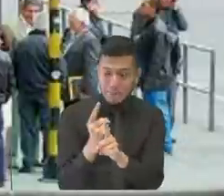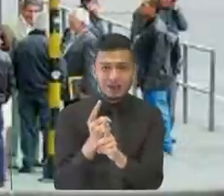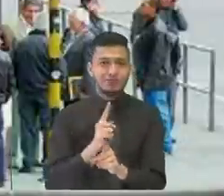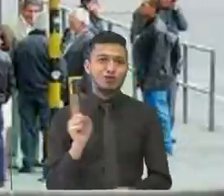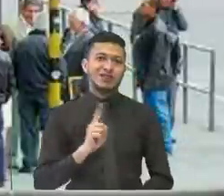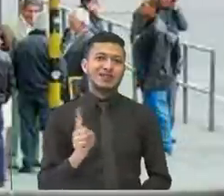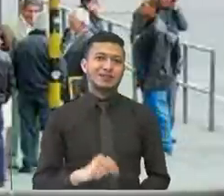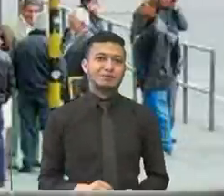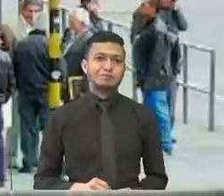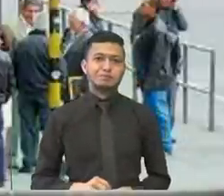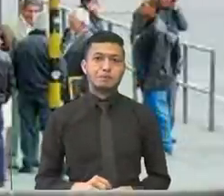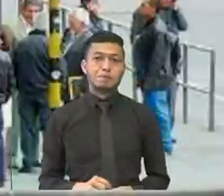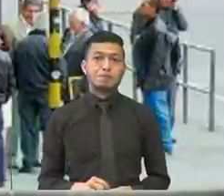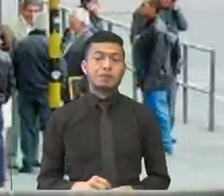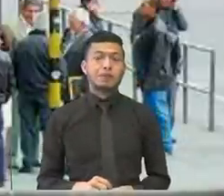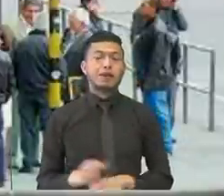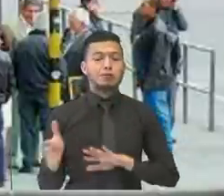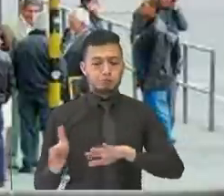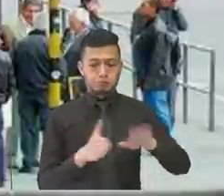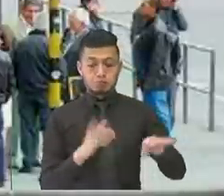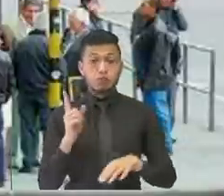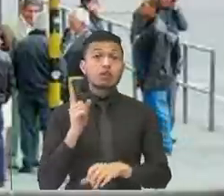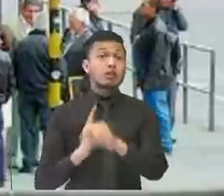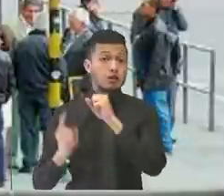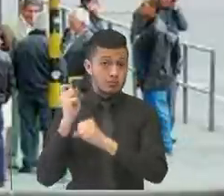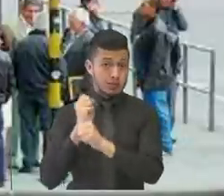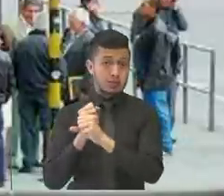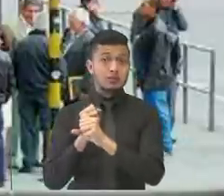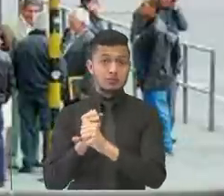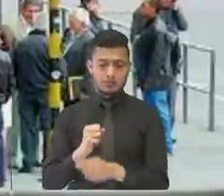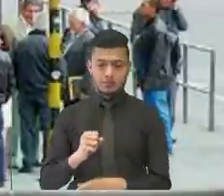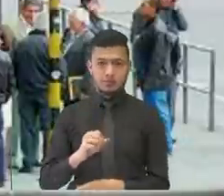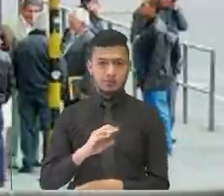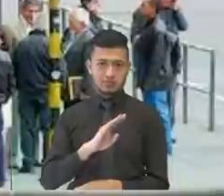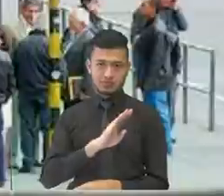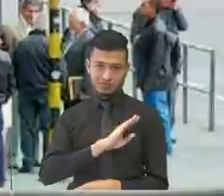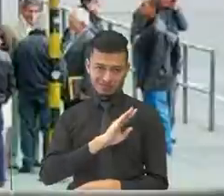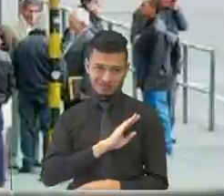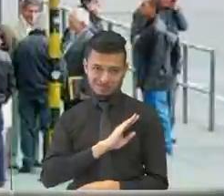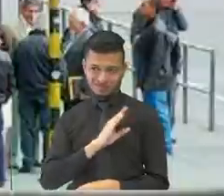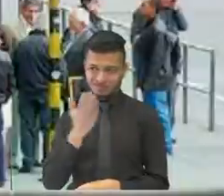pasado, la administración anterior